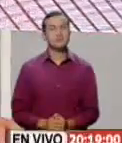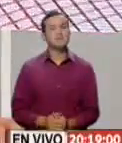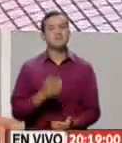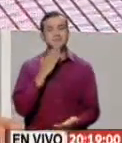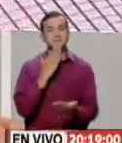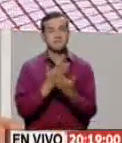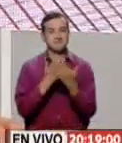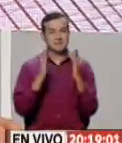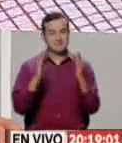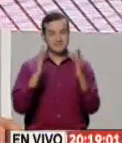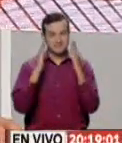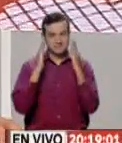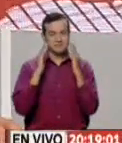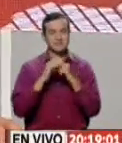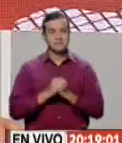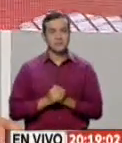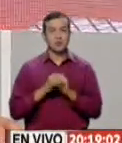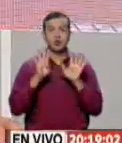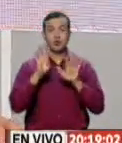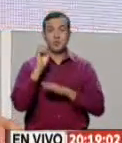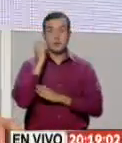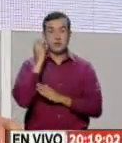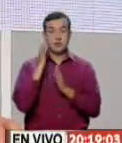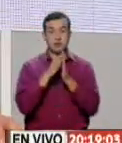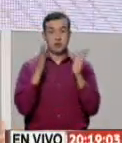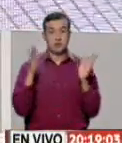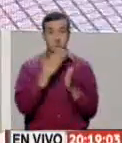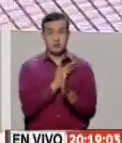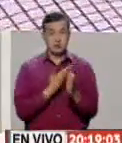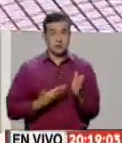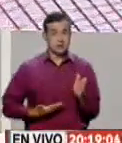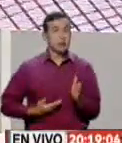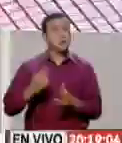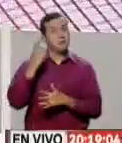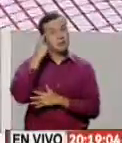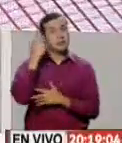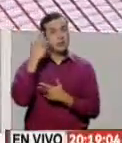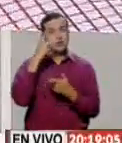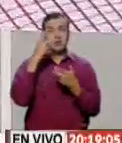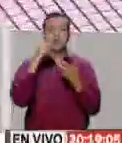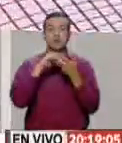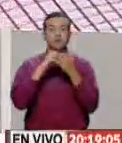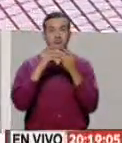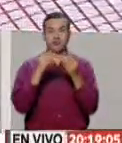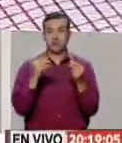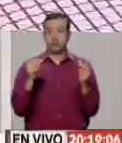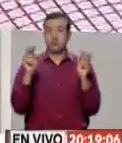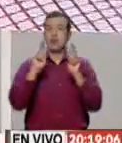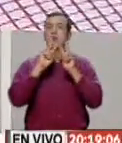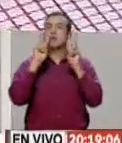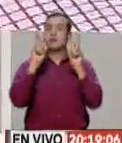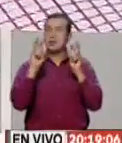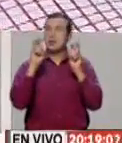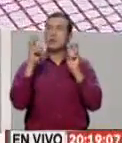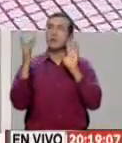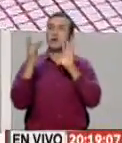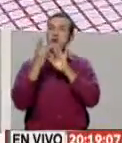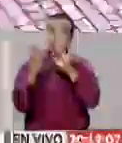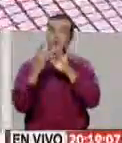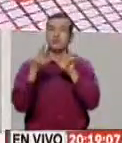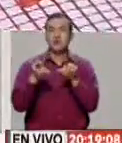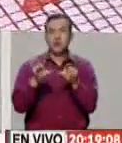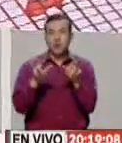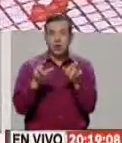Gracias por continuar en Telediario. En 90 días, considera el Ejecutivo, que estarían resueltos los títulos habilitantes y adjudicación